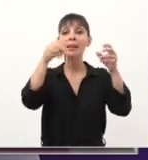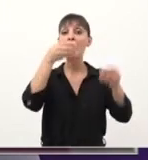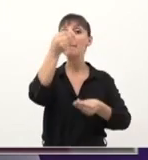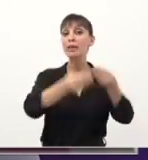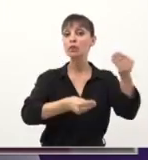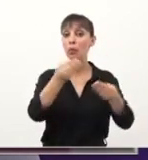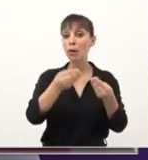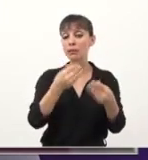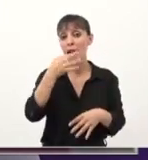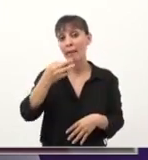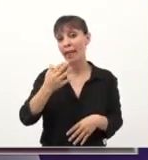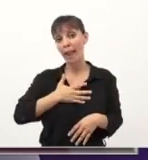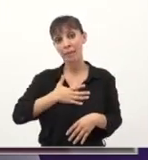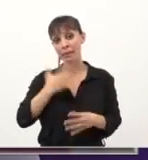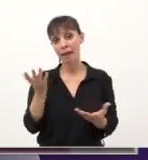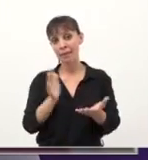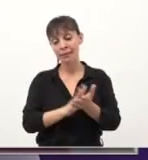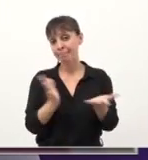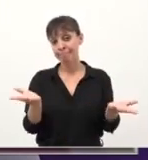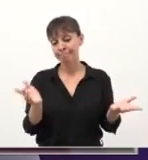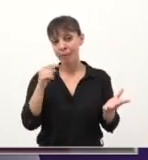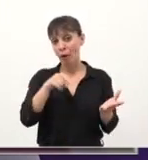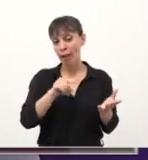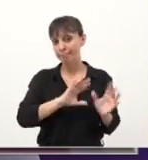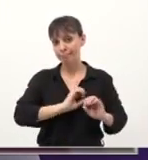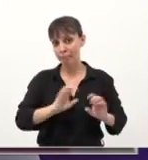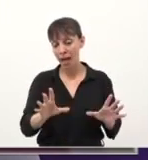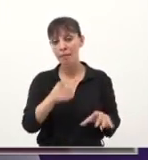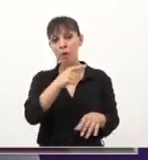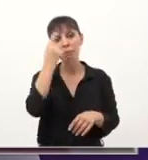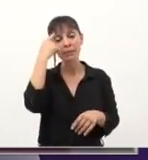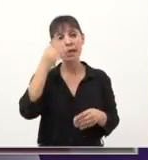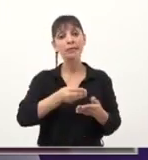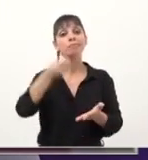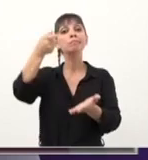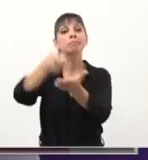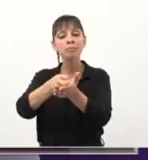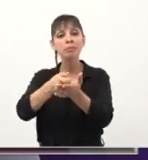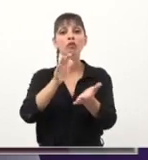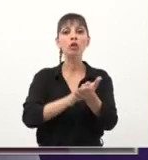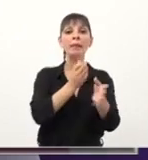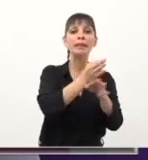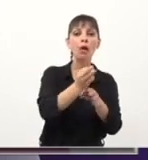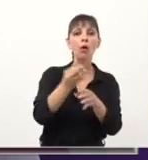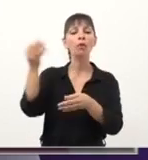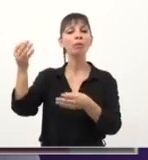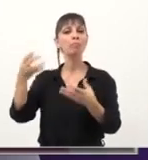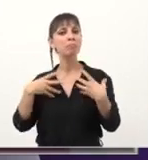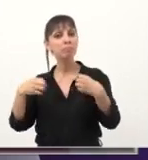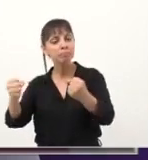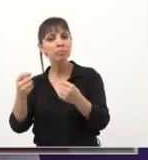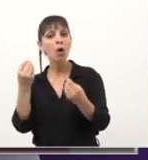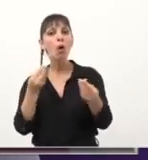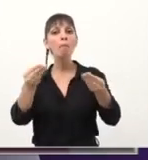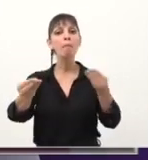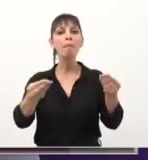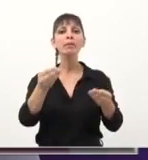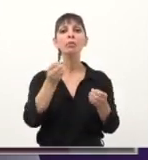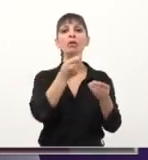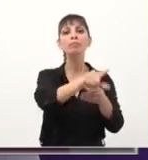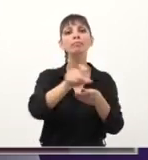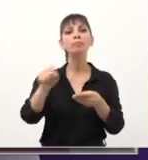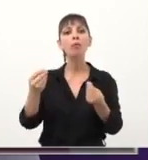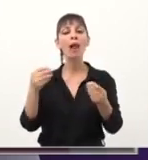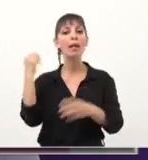ahora y lamentablemente postergaste el tratamiento, me gustaría saber cuánto pensás destinarle a salud y educación en el próximo presupuesto. Creo que es importante para todos los vecinos y vecinas